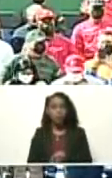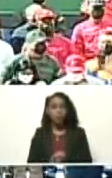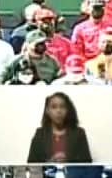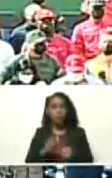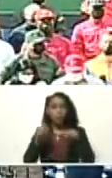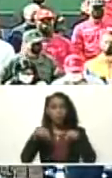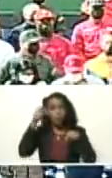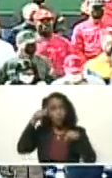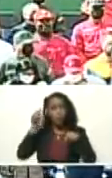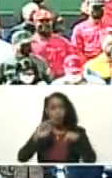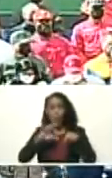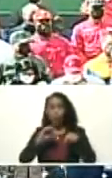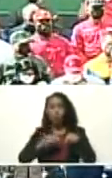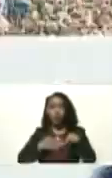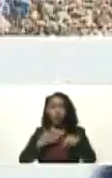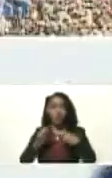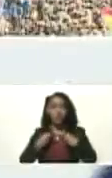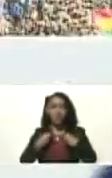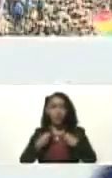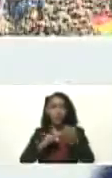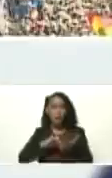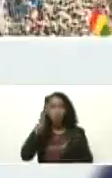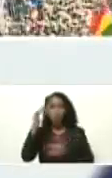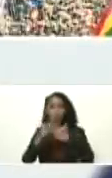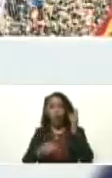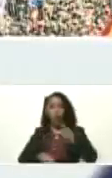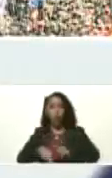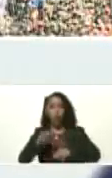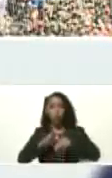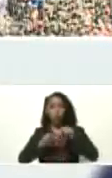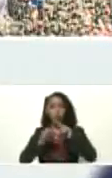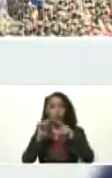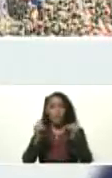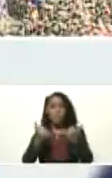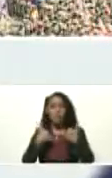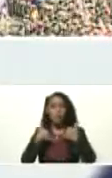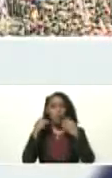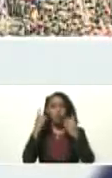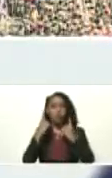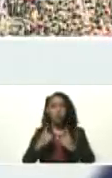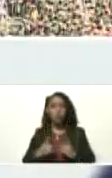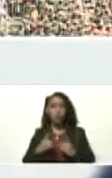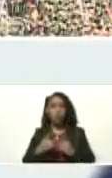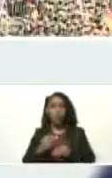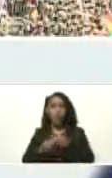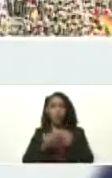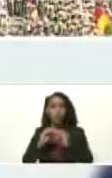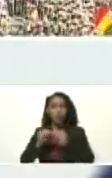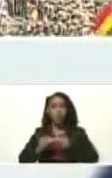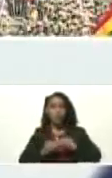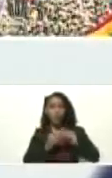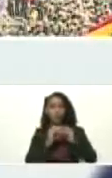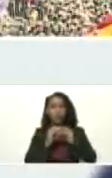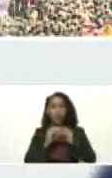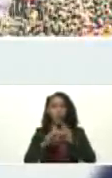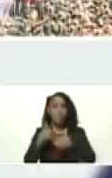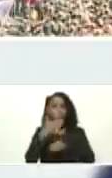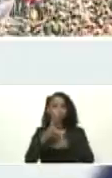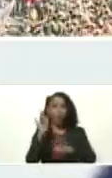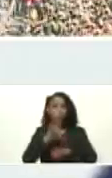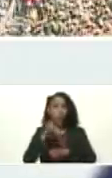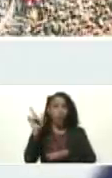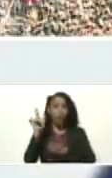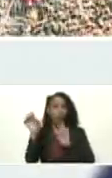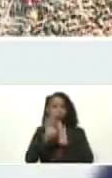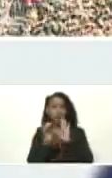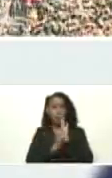este pueblo no hubiera vivido la gloria de construirse y reconstruirse. Luego nos tocó esta etapa